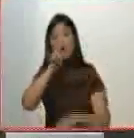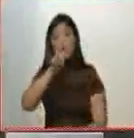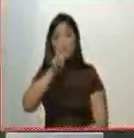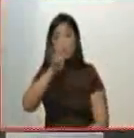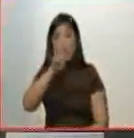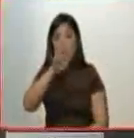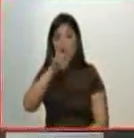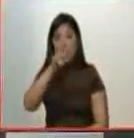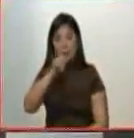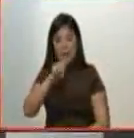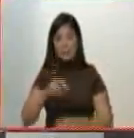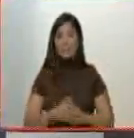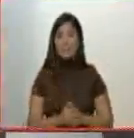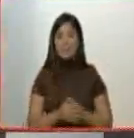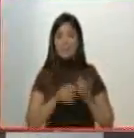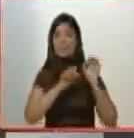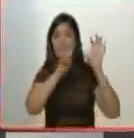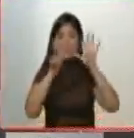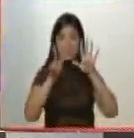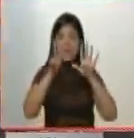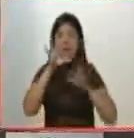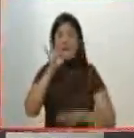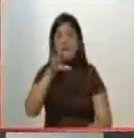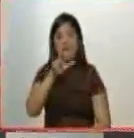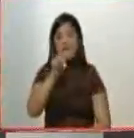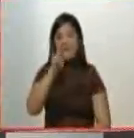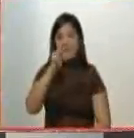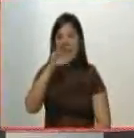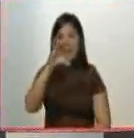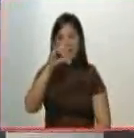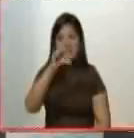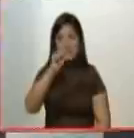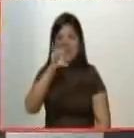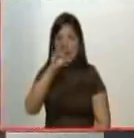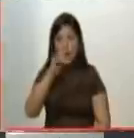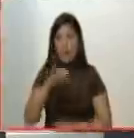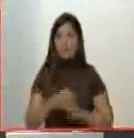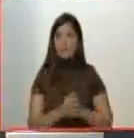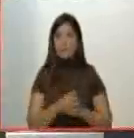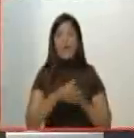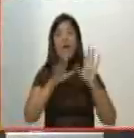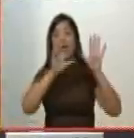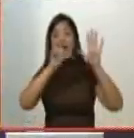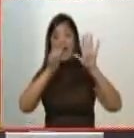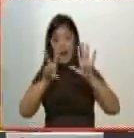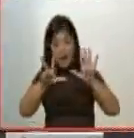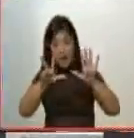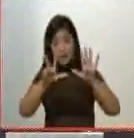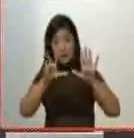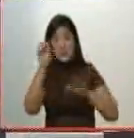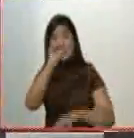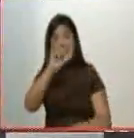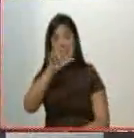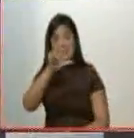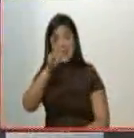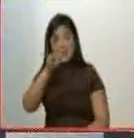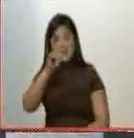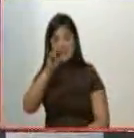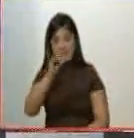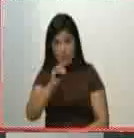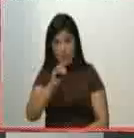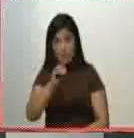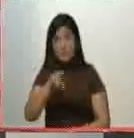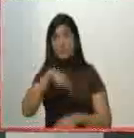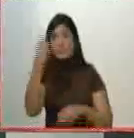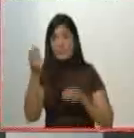Limardo, Francisco Limardo, Silvio Fernández y Miguel Ubeto. Ellos, por